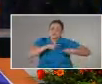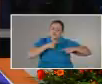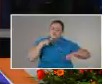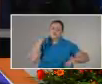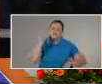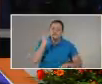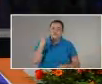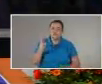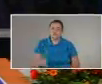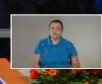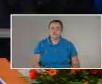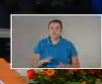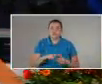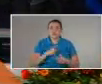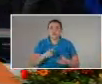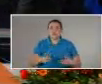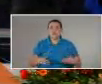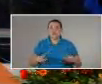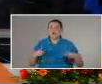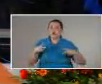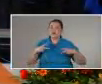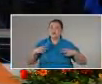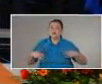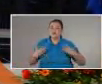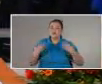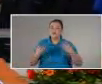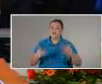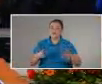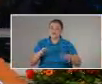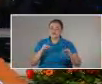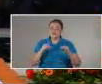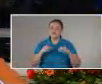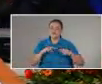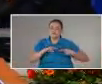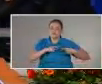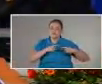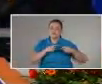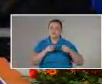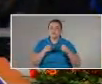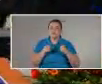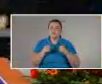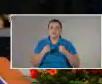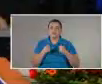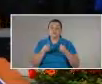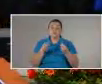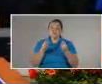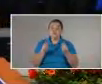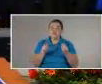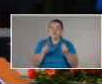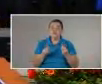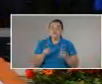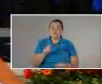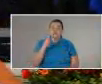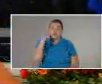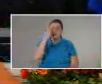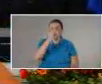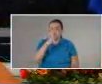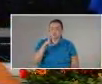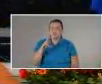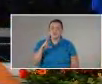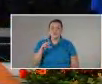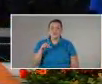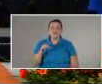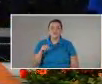mucho. Y a veces los ojos no aguantan más de llorar. Pero Dios está ahí.